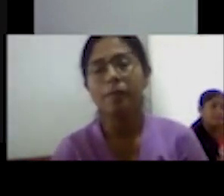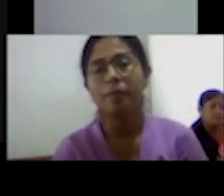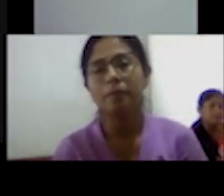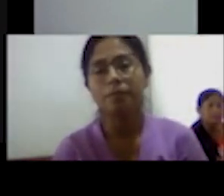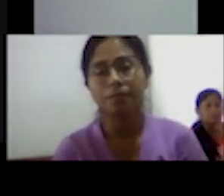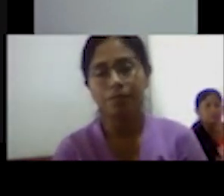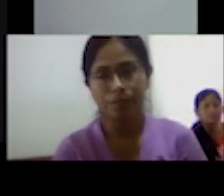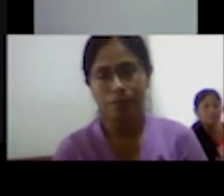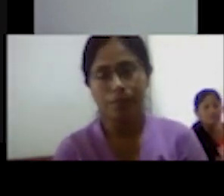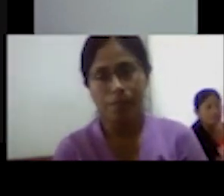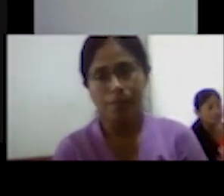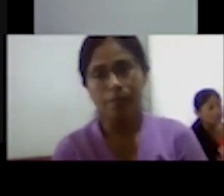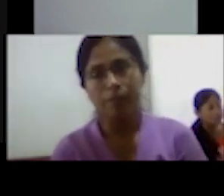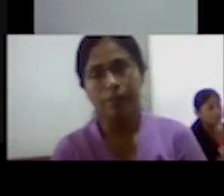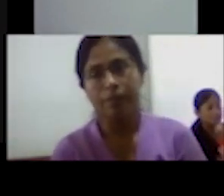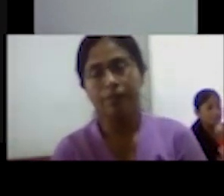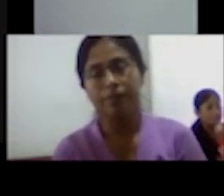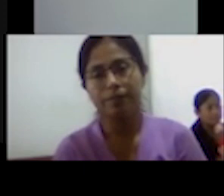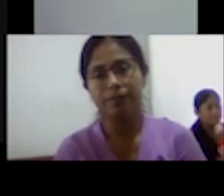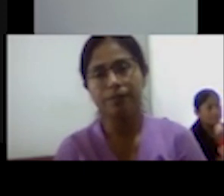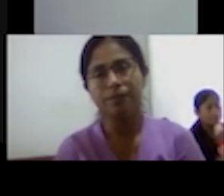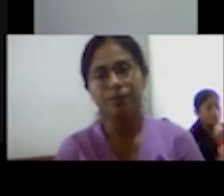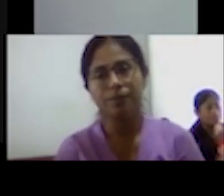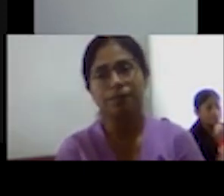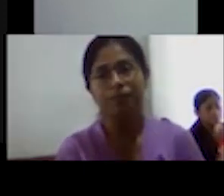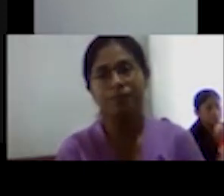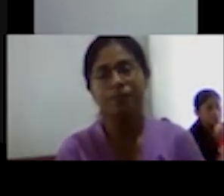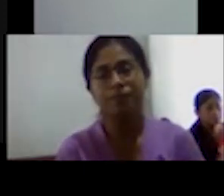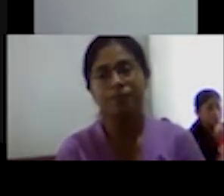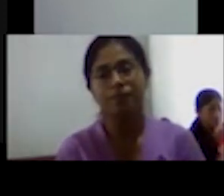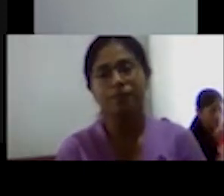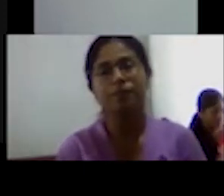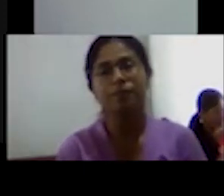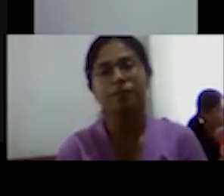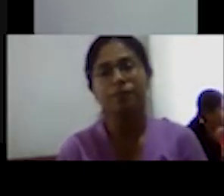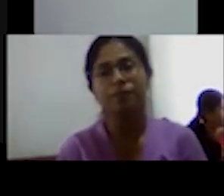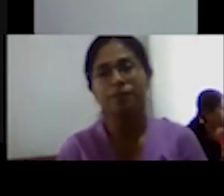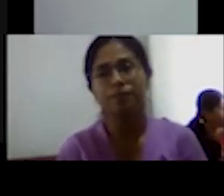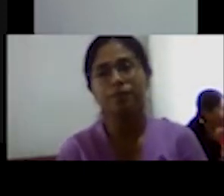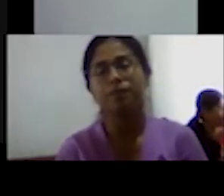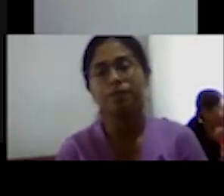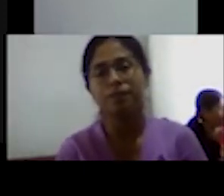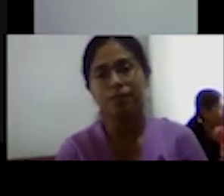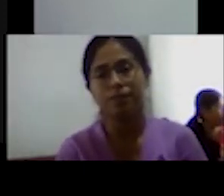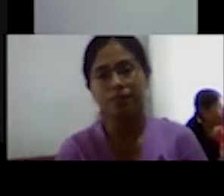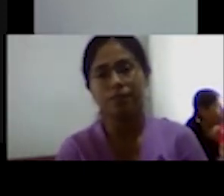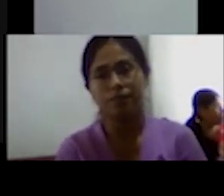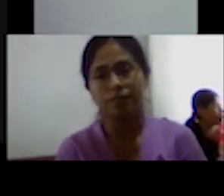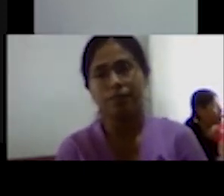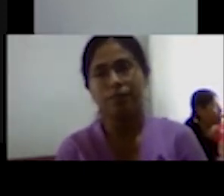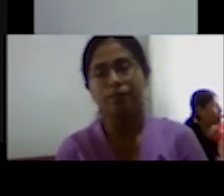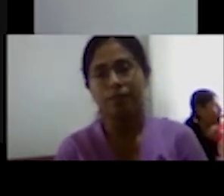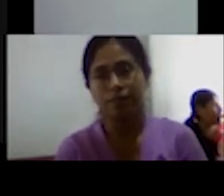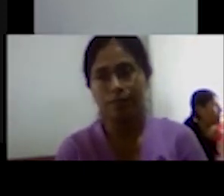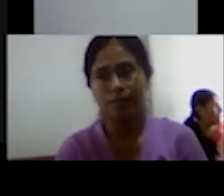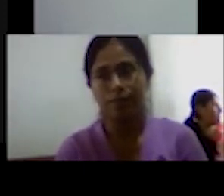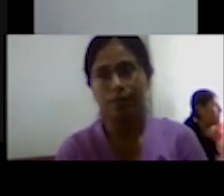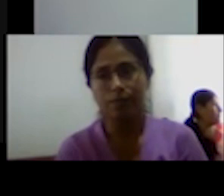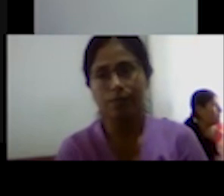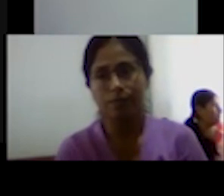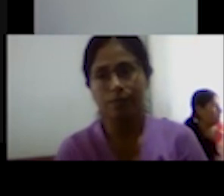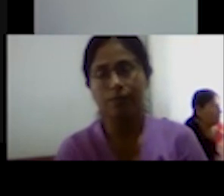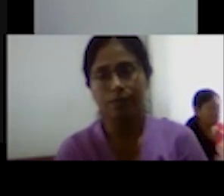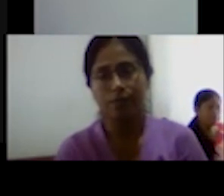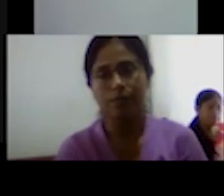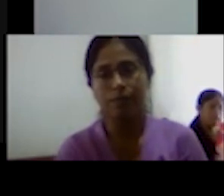están dilatadas, si estoy frente a una cardiomiopatía hipertrófica, si estoy frente a una cardiopatía dilatada, si la función